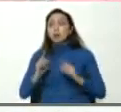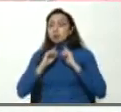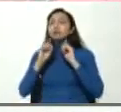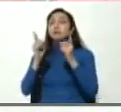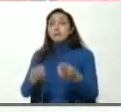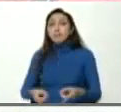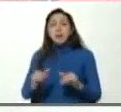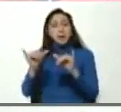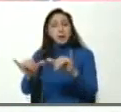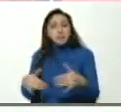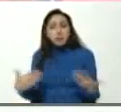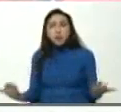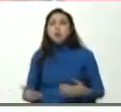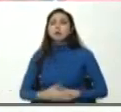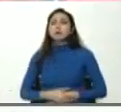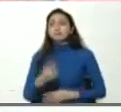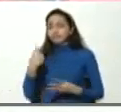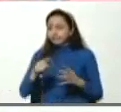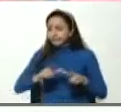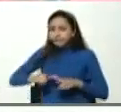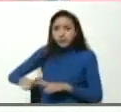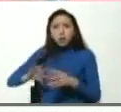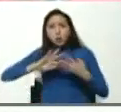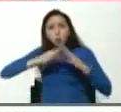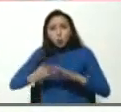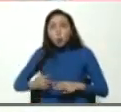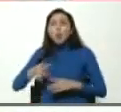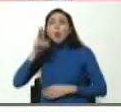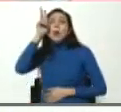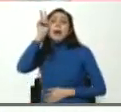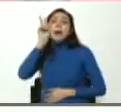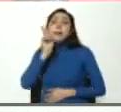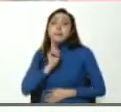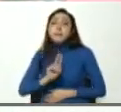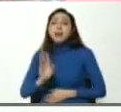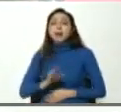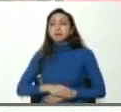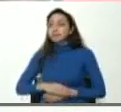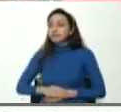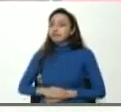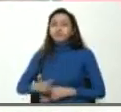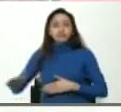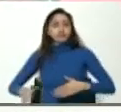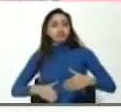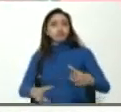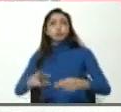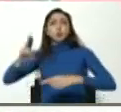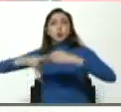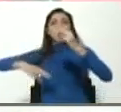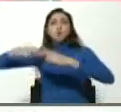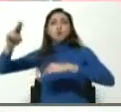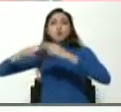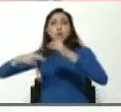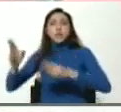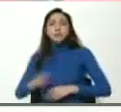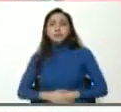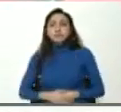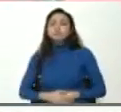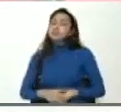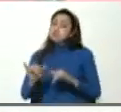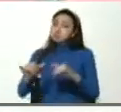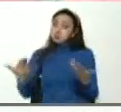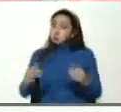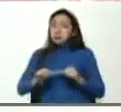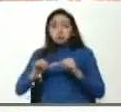de limpiar los accesos a los barrios y hacer nuevas caminerías y así fue